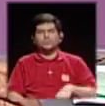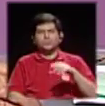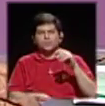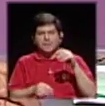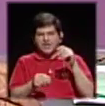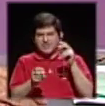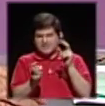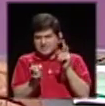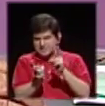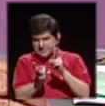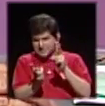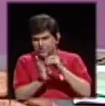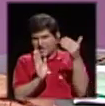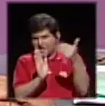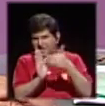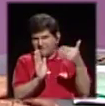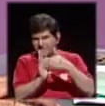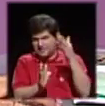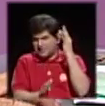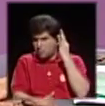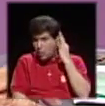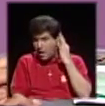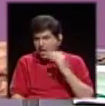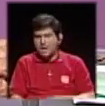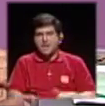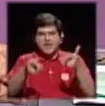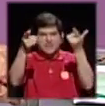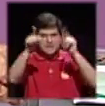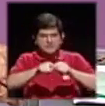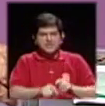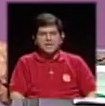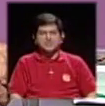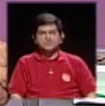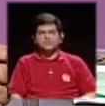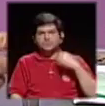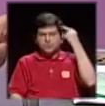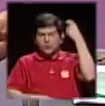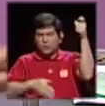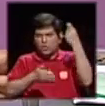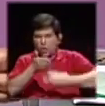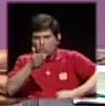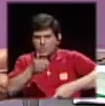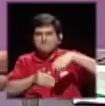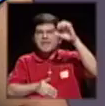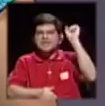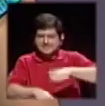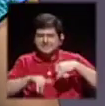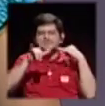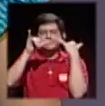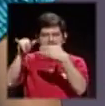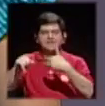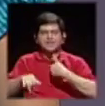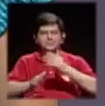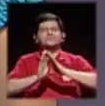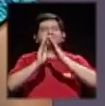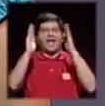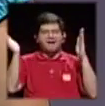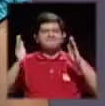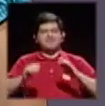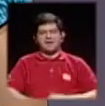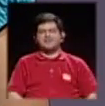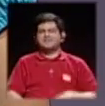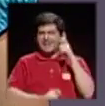sido objeto las mujeres en el caso de los golpes militares, sí ha habido una denuncia abierta,